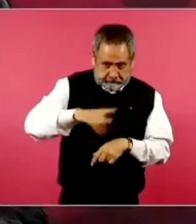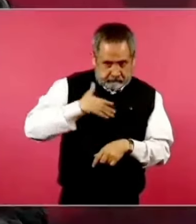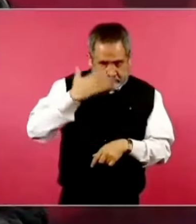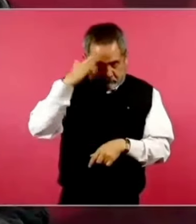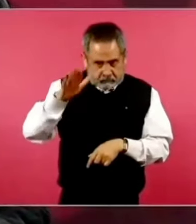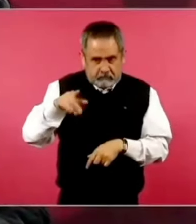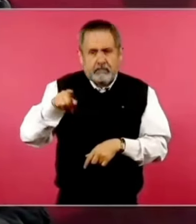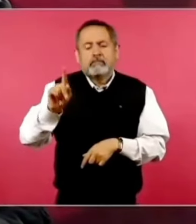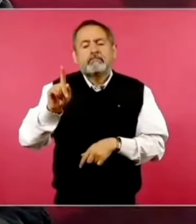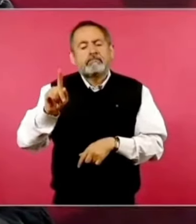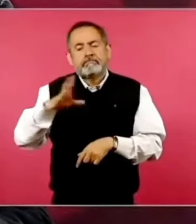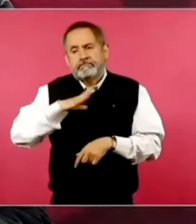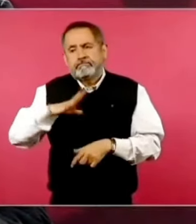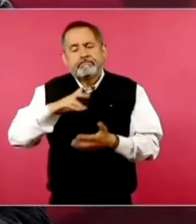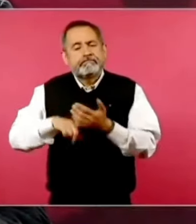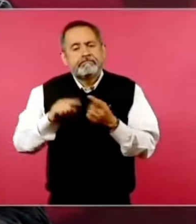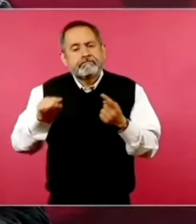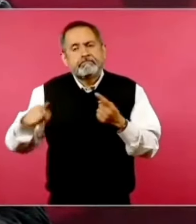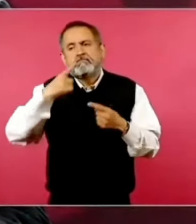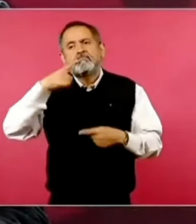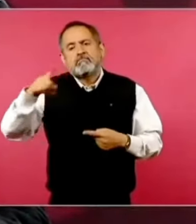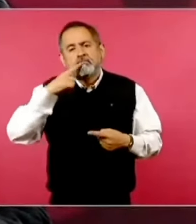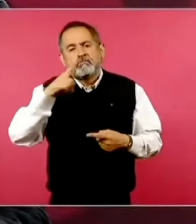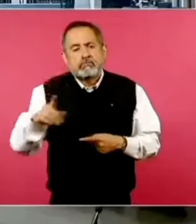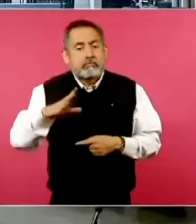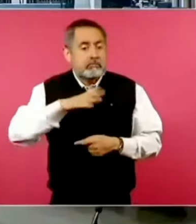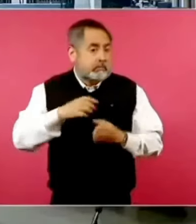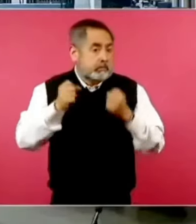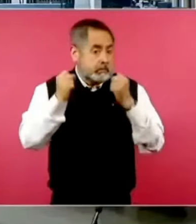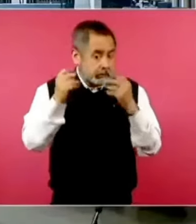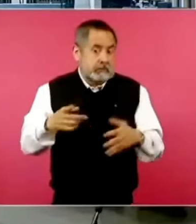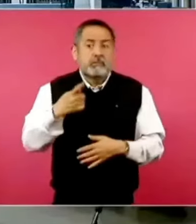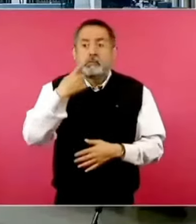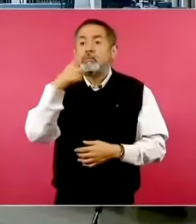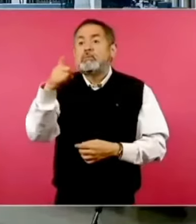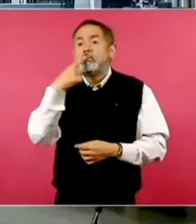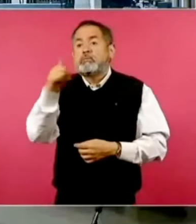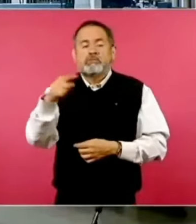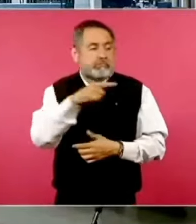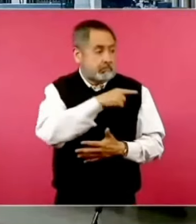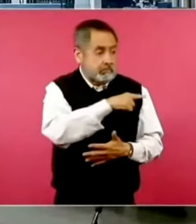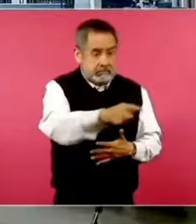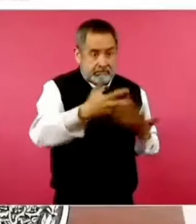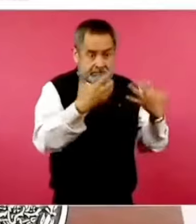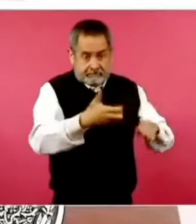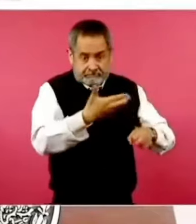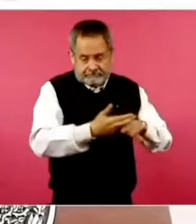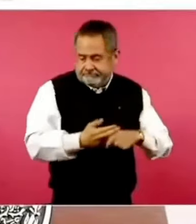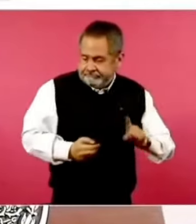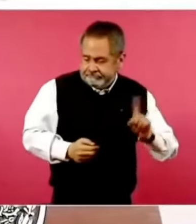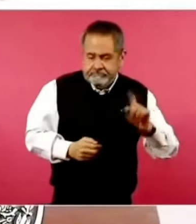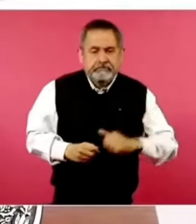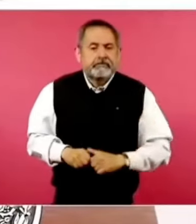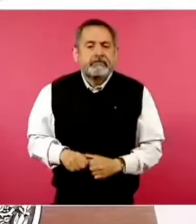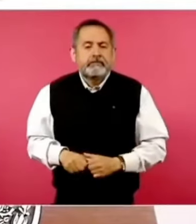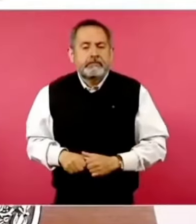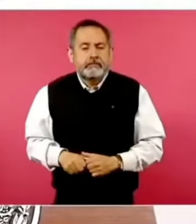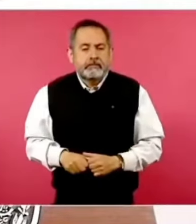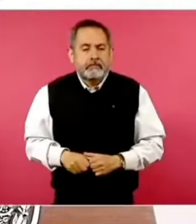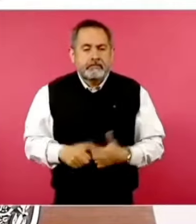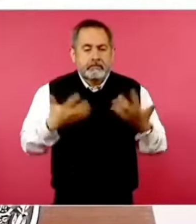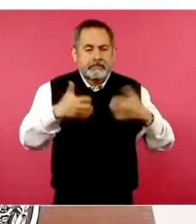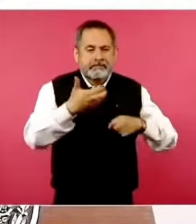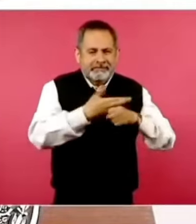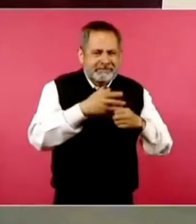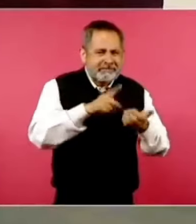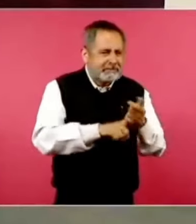hay eh un número considerable de eh empresas